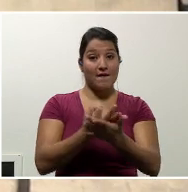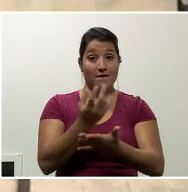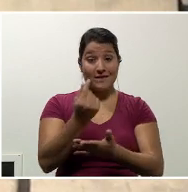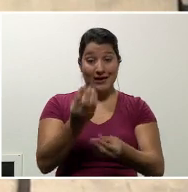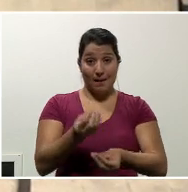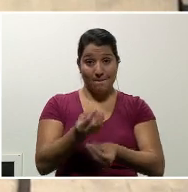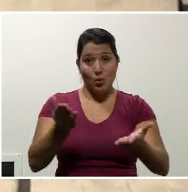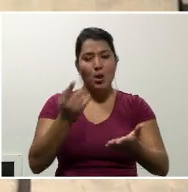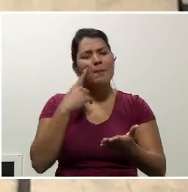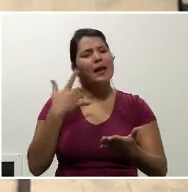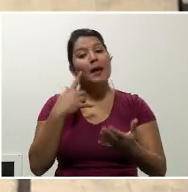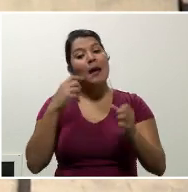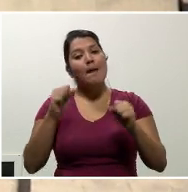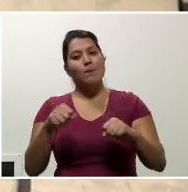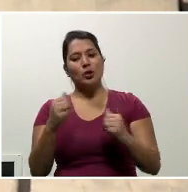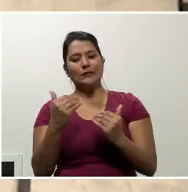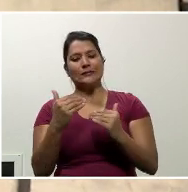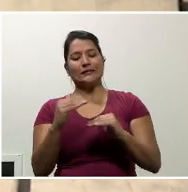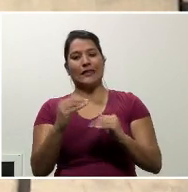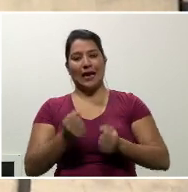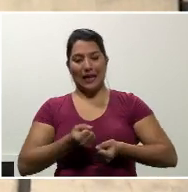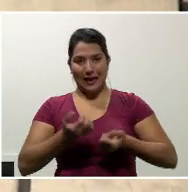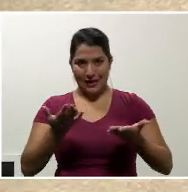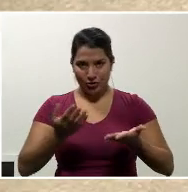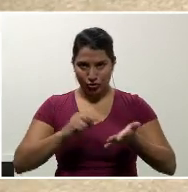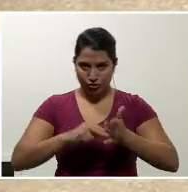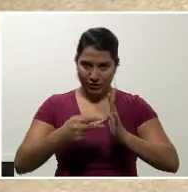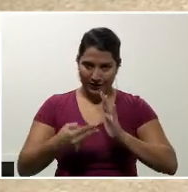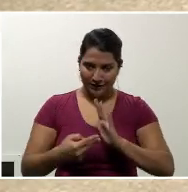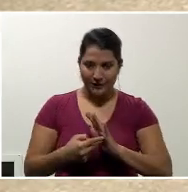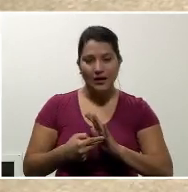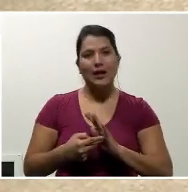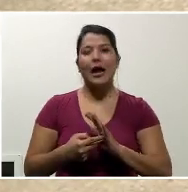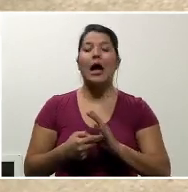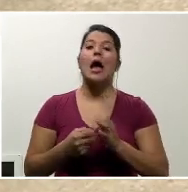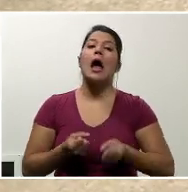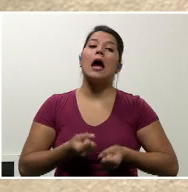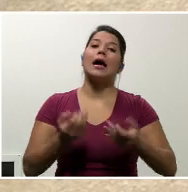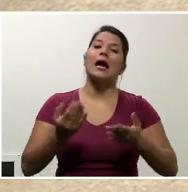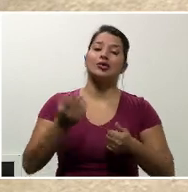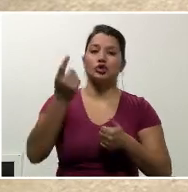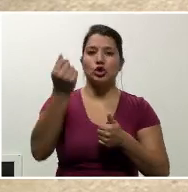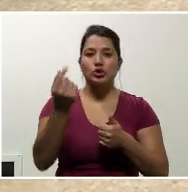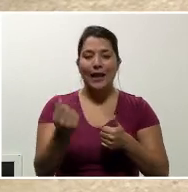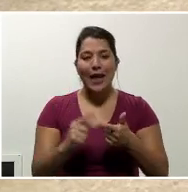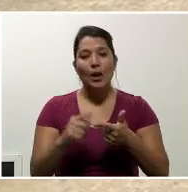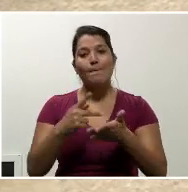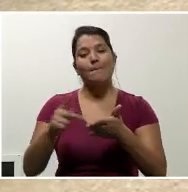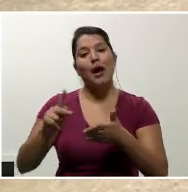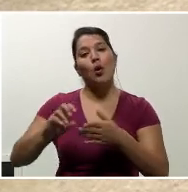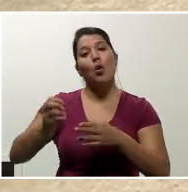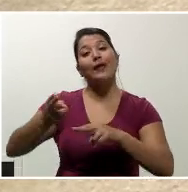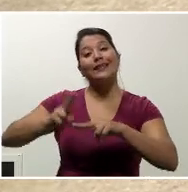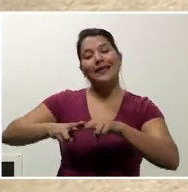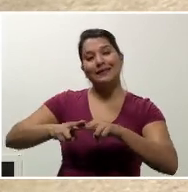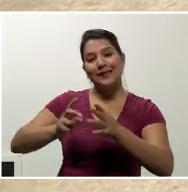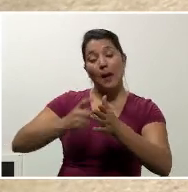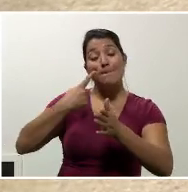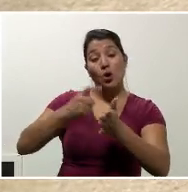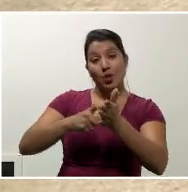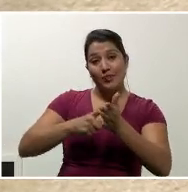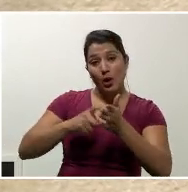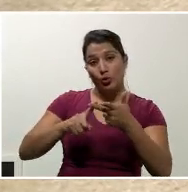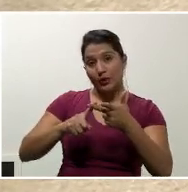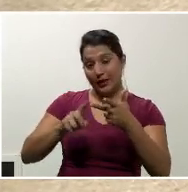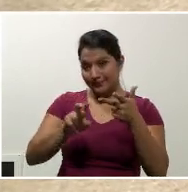para contener el crecimiento del gasto corriente, es decir, el que incluye salarios, pago de intereses de deuda y transferencias. Tanto